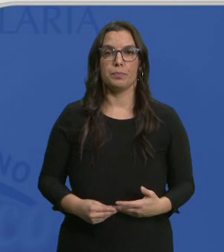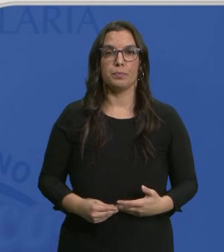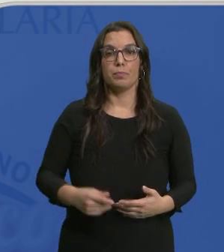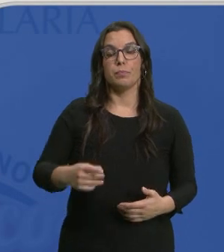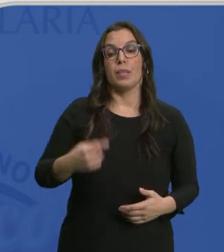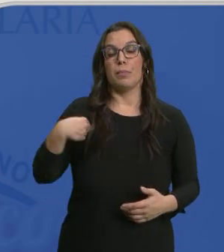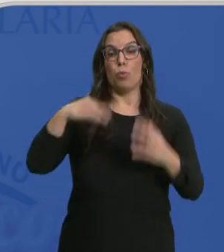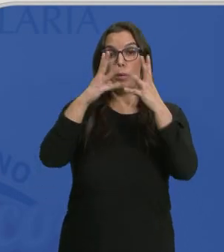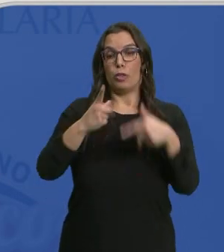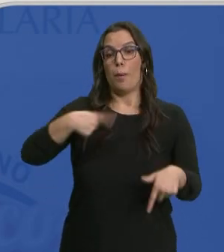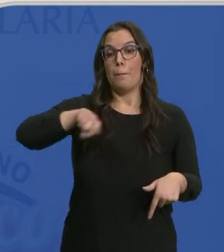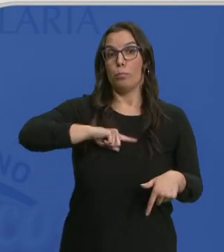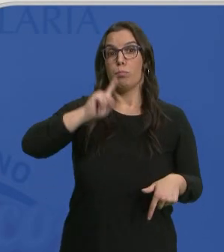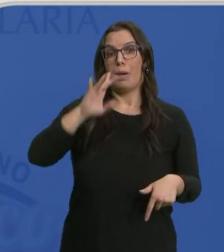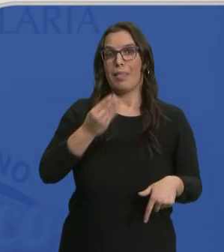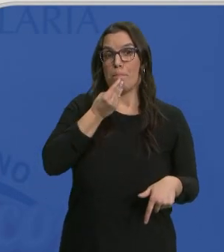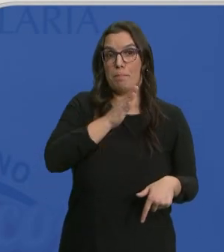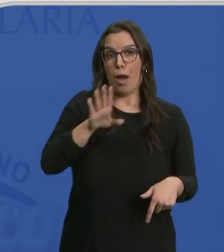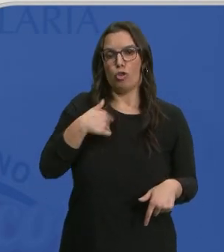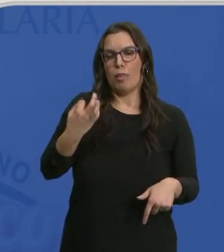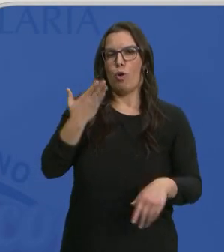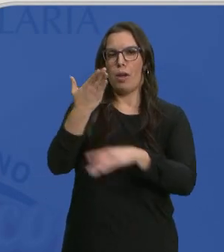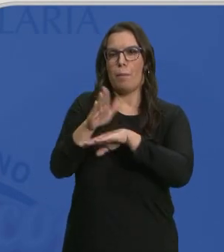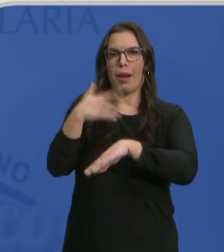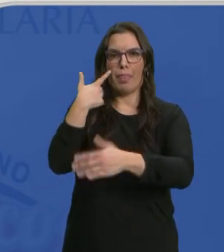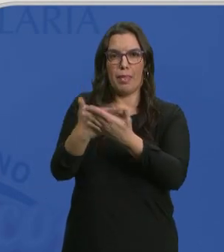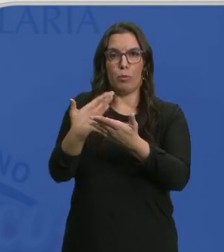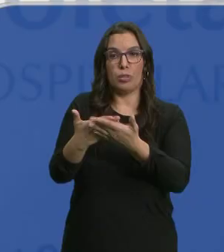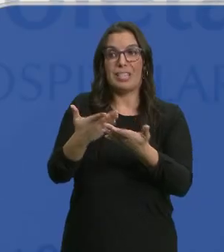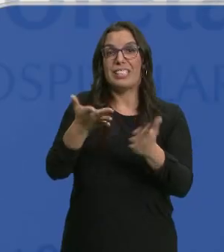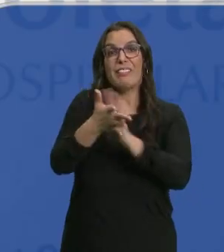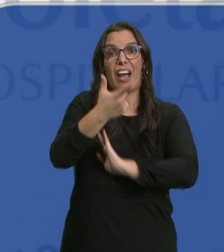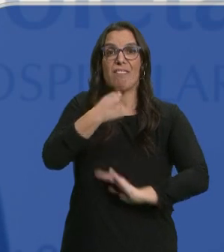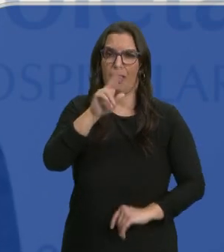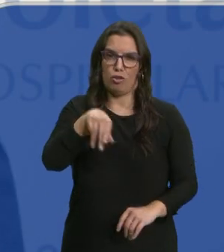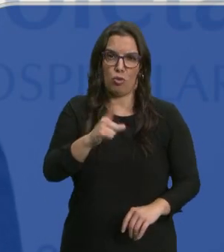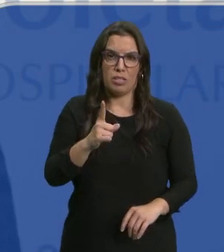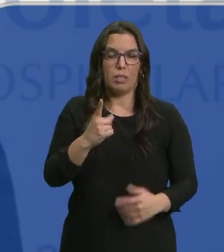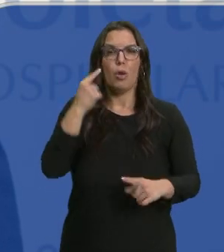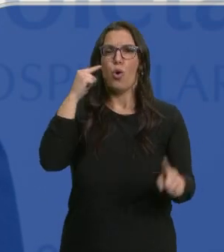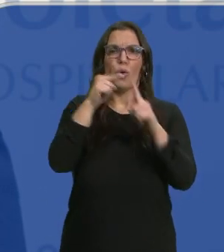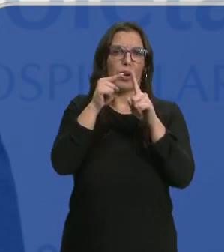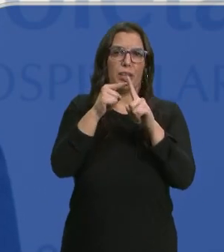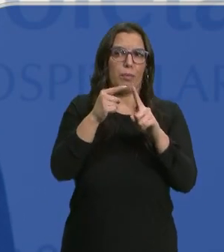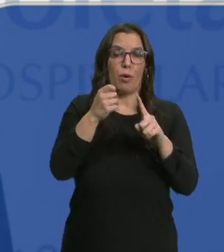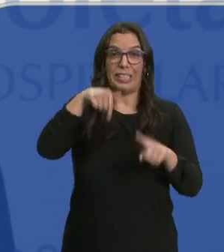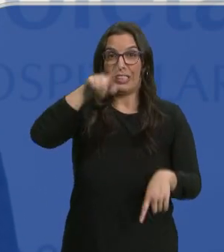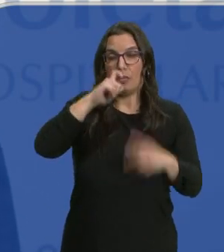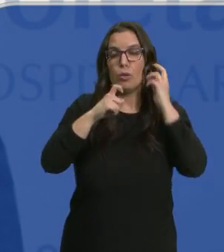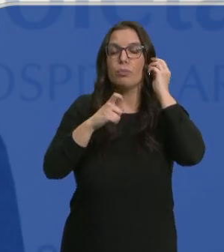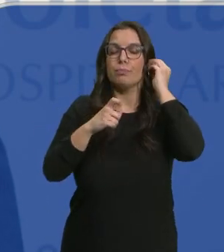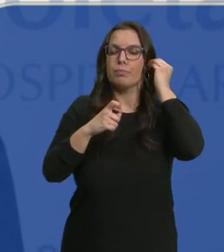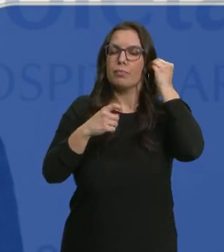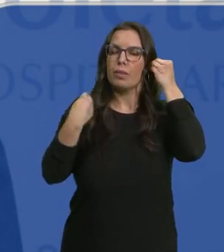Somos los favoritos en la eliminatoria y debemos ir allí a demostrarlo, lo que no quiere decir que esto sea fácil. Por supuesto, uno de los objetivos del año